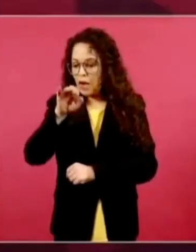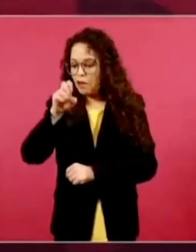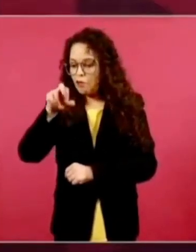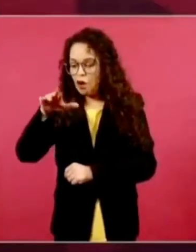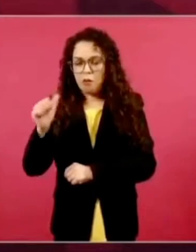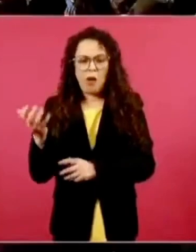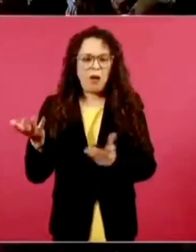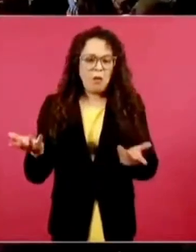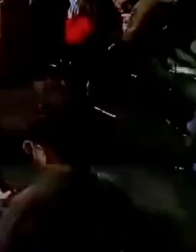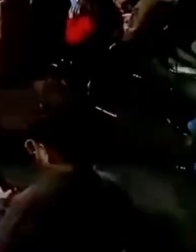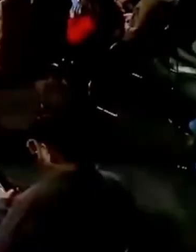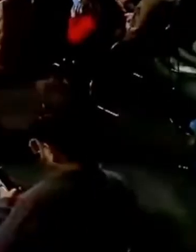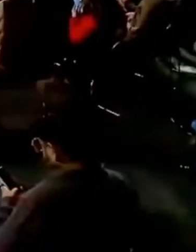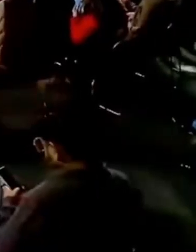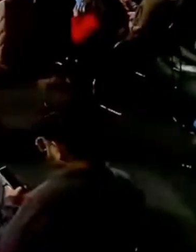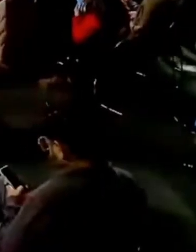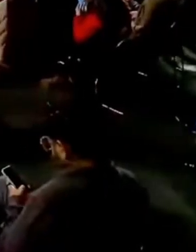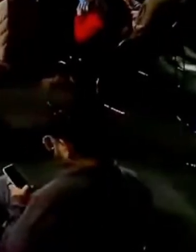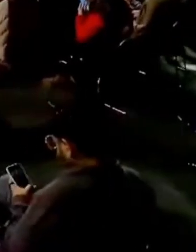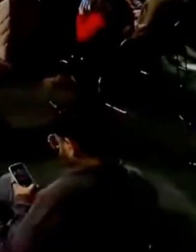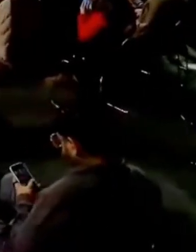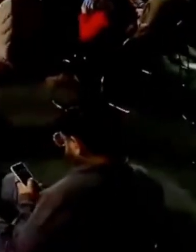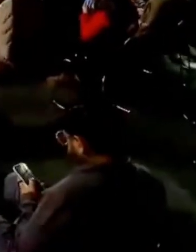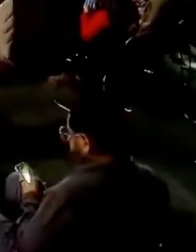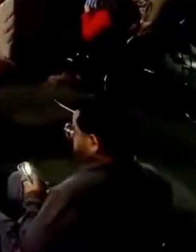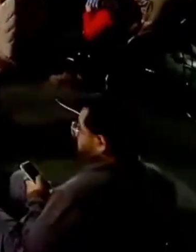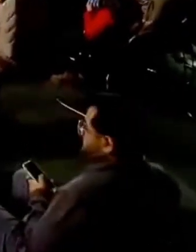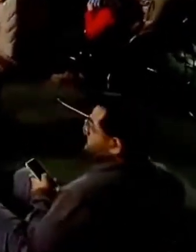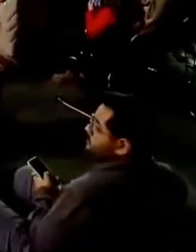es mejor el Reforma.